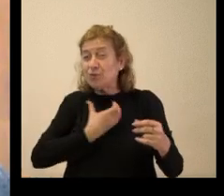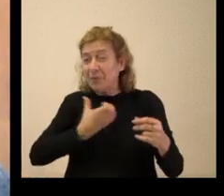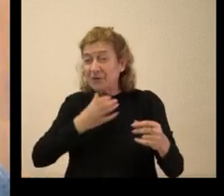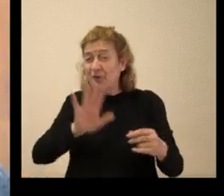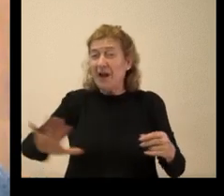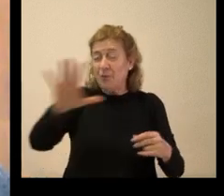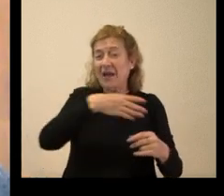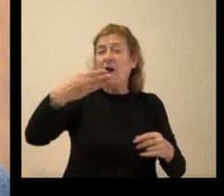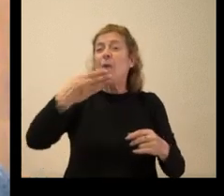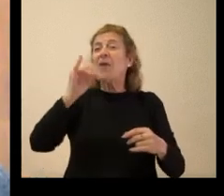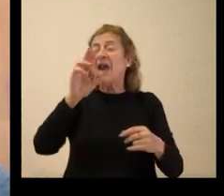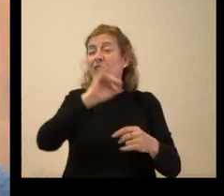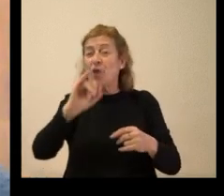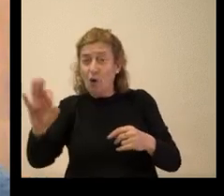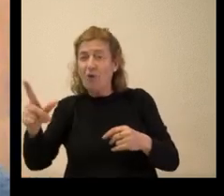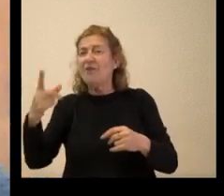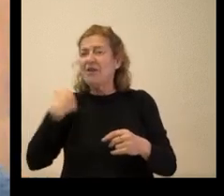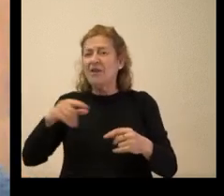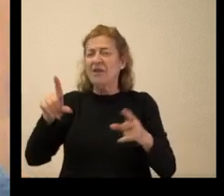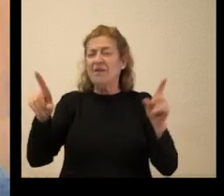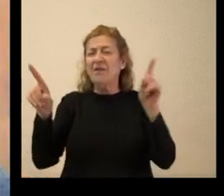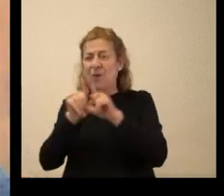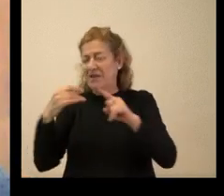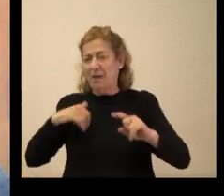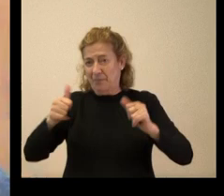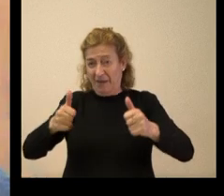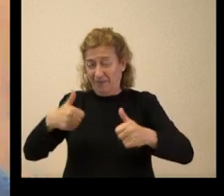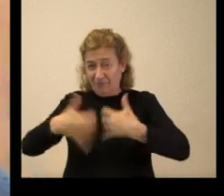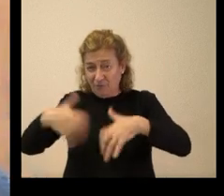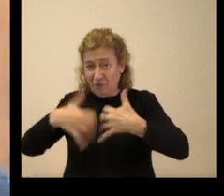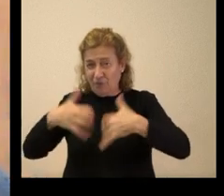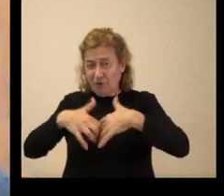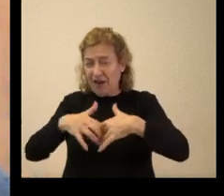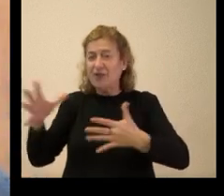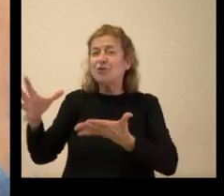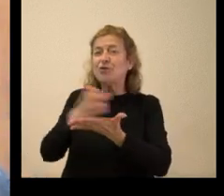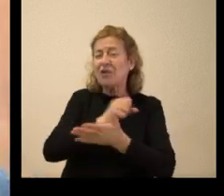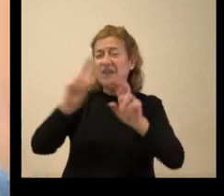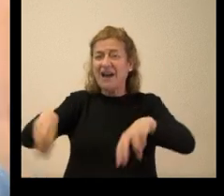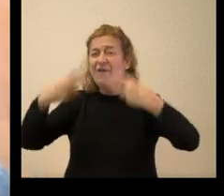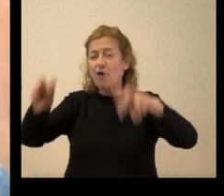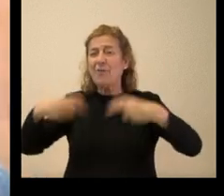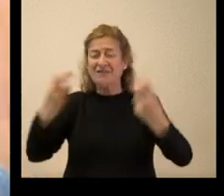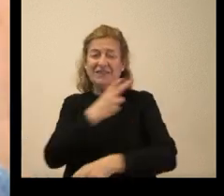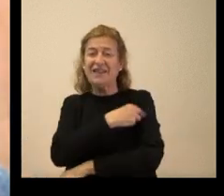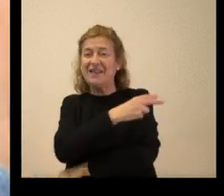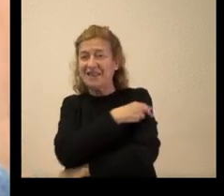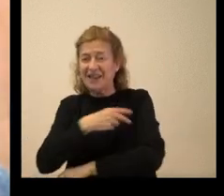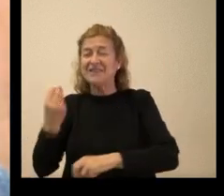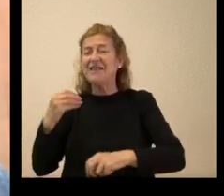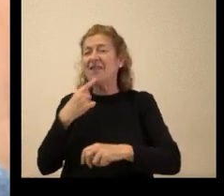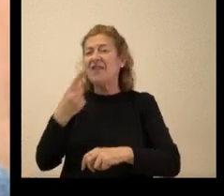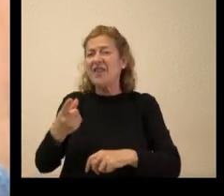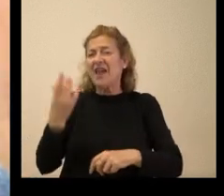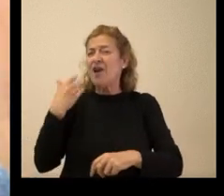comarcazo que se ha puesto de facto en marcha bueno pues todas las reformas sanitarias que se vieron en Llamar